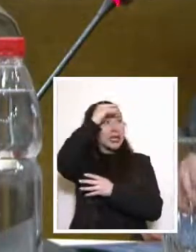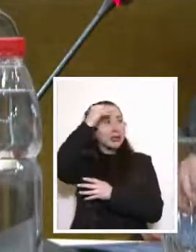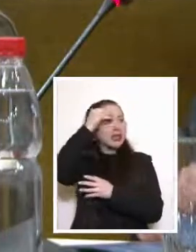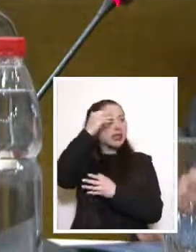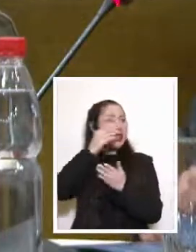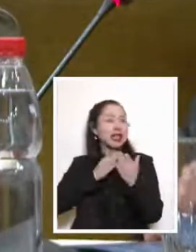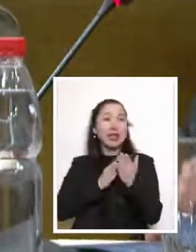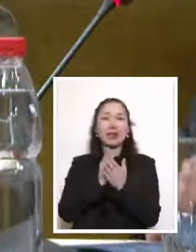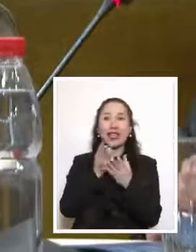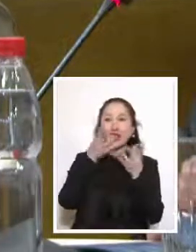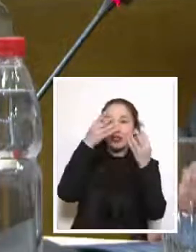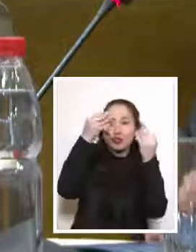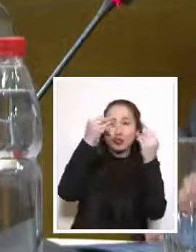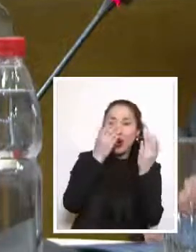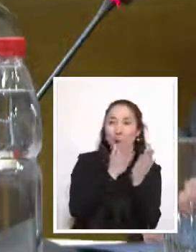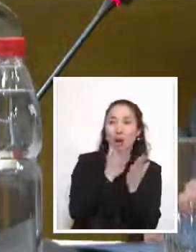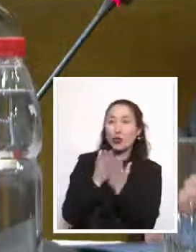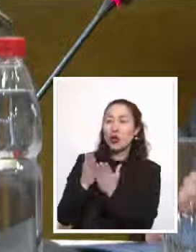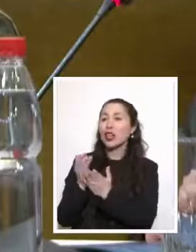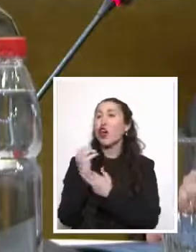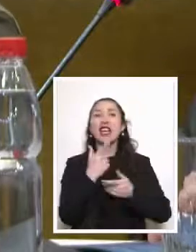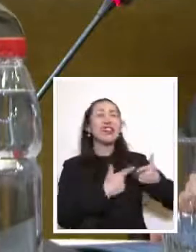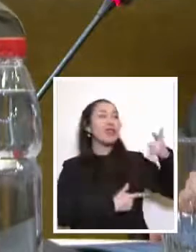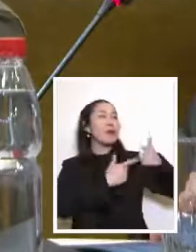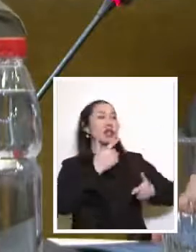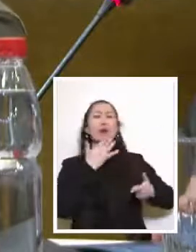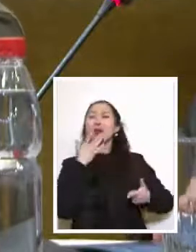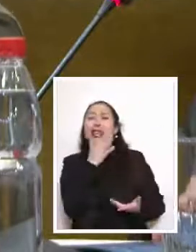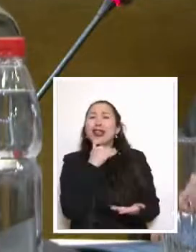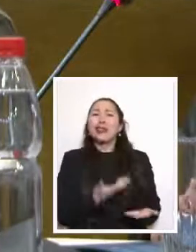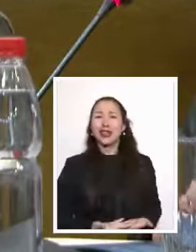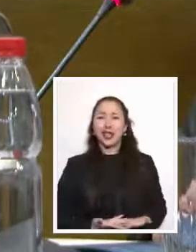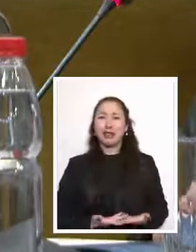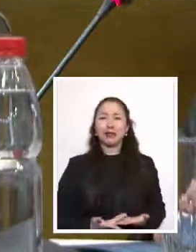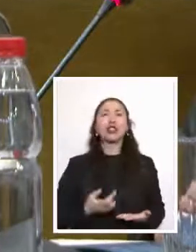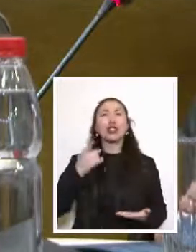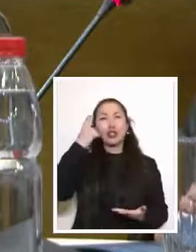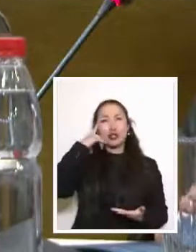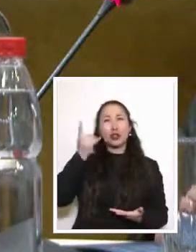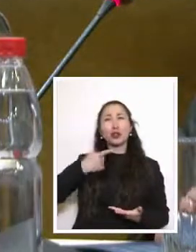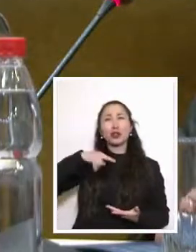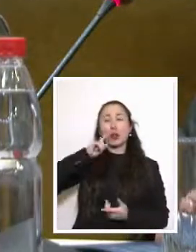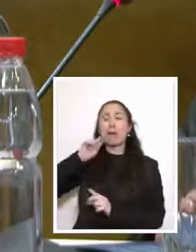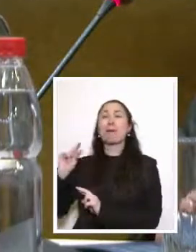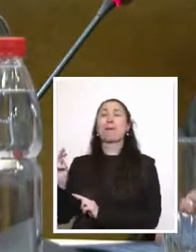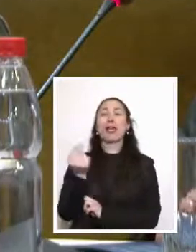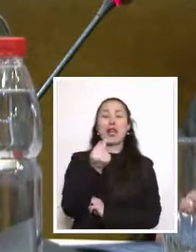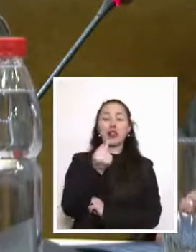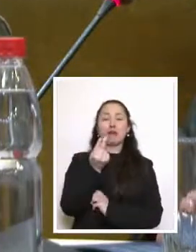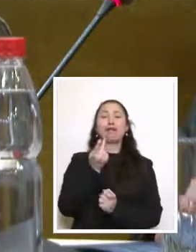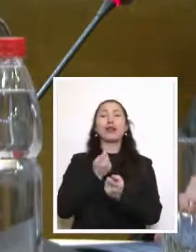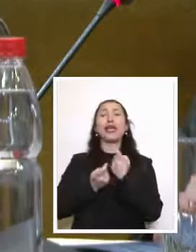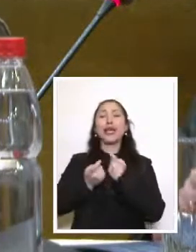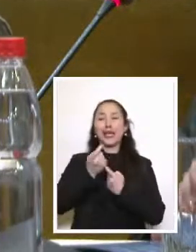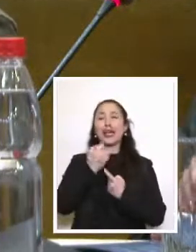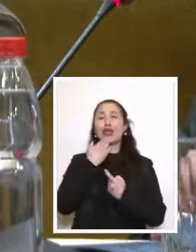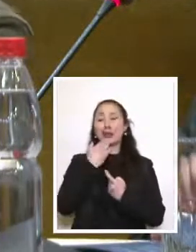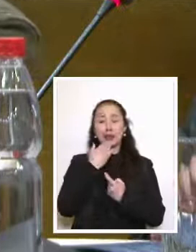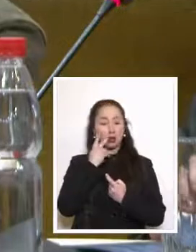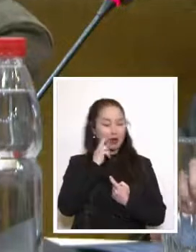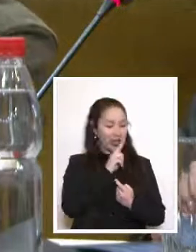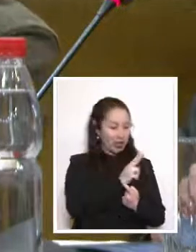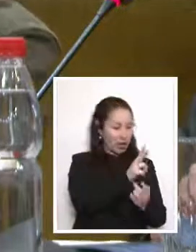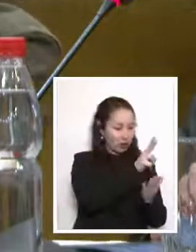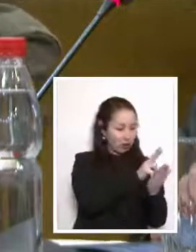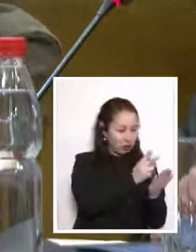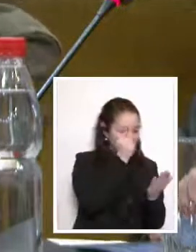los niños? ¿Por qué no son las ideas dominantes en las políticas? En fin, entonces creo que tenemos que ser también autocríticos y decir, bueno, tenemos que buscar las maneras en que esto